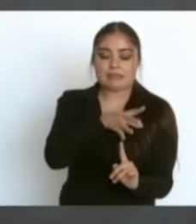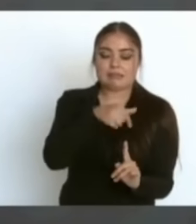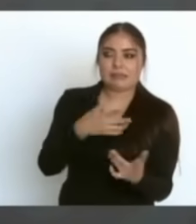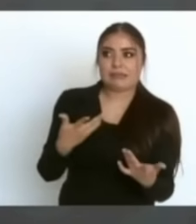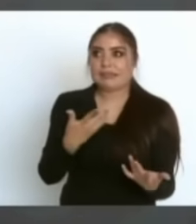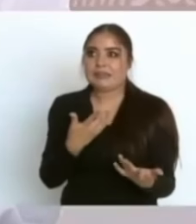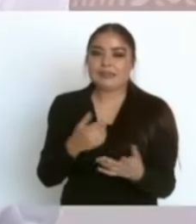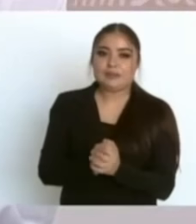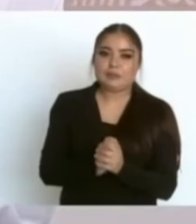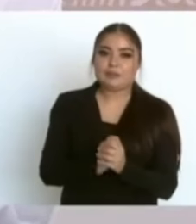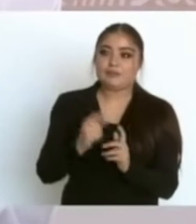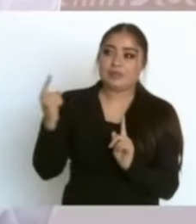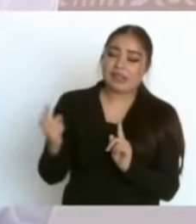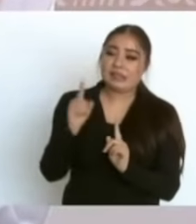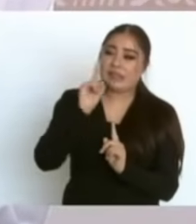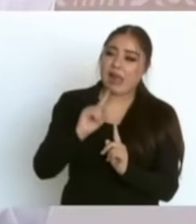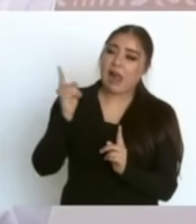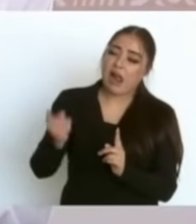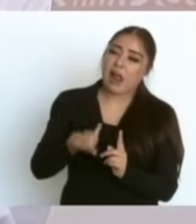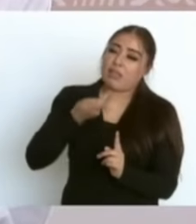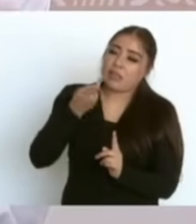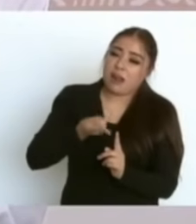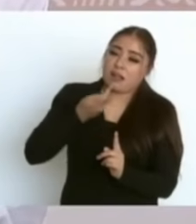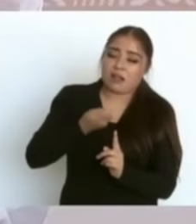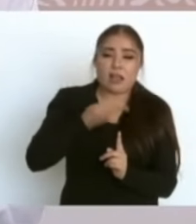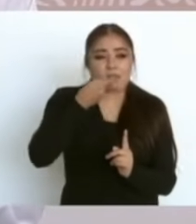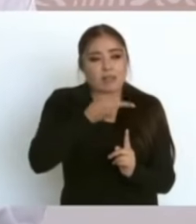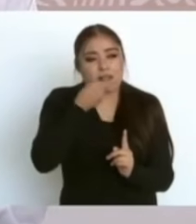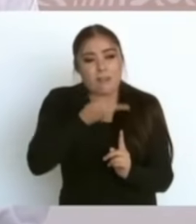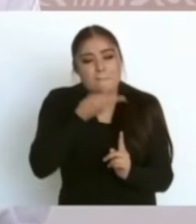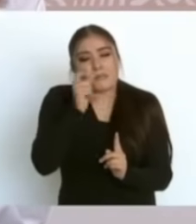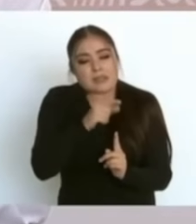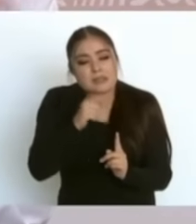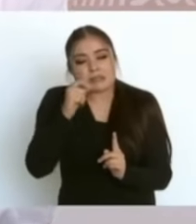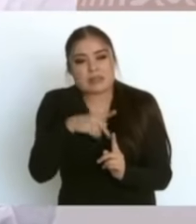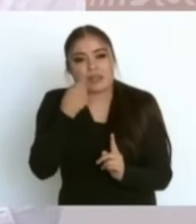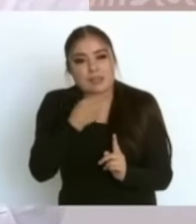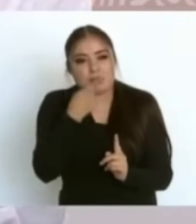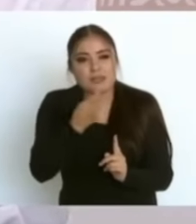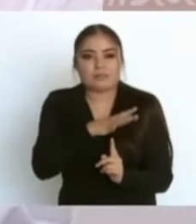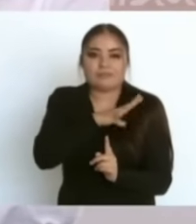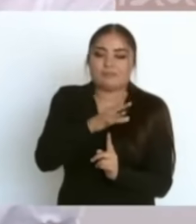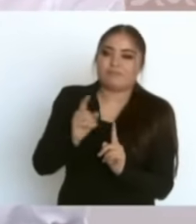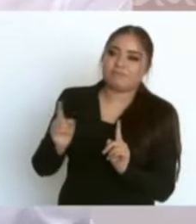estaban las señoras hablándole sobre lo mismo repitiendo y repitiendo repitiendo